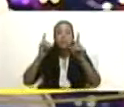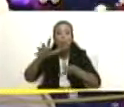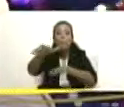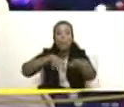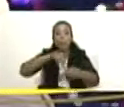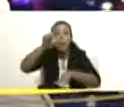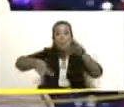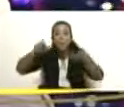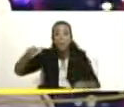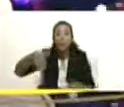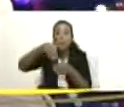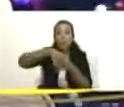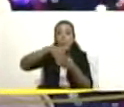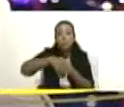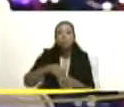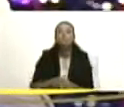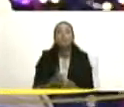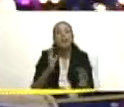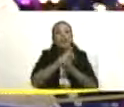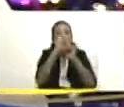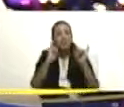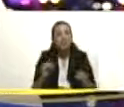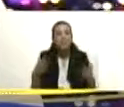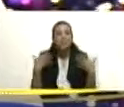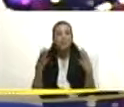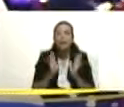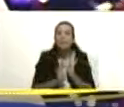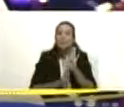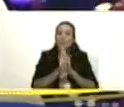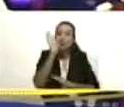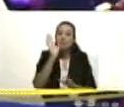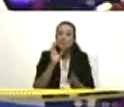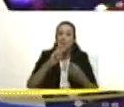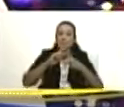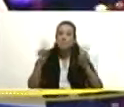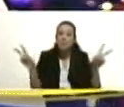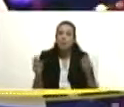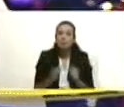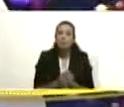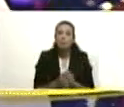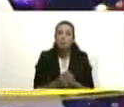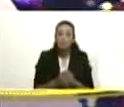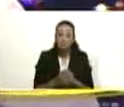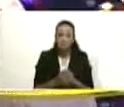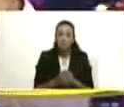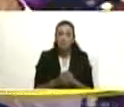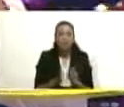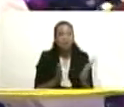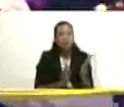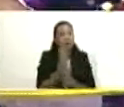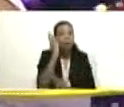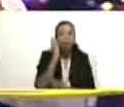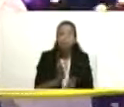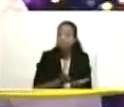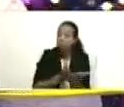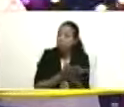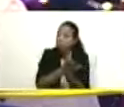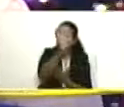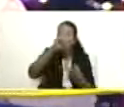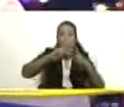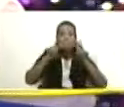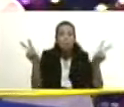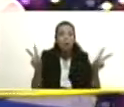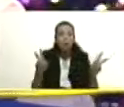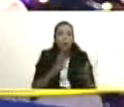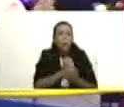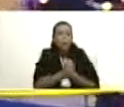pueblo. Alegría, felicidad y sigamos construyendo en paz. Vamos para adelante, hacia adelante, en paz,